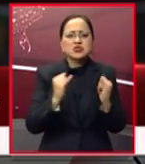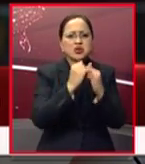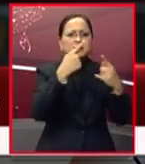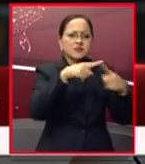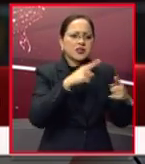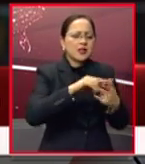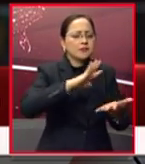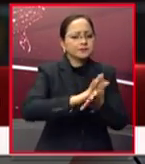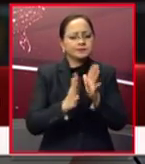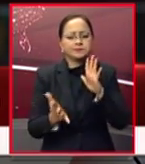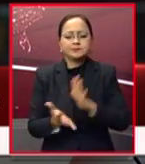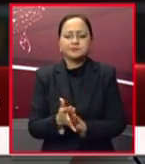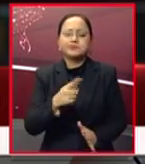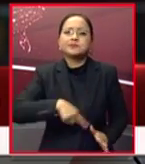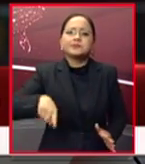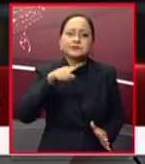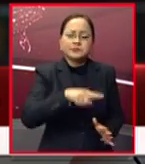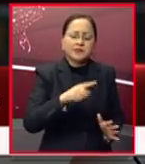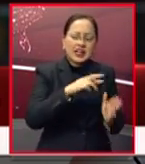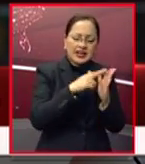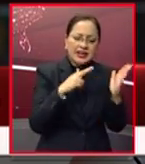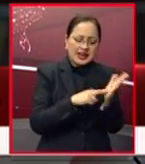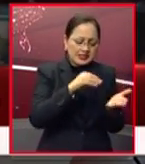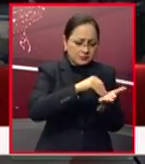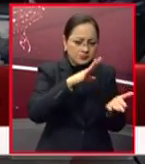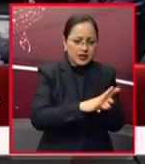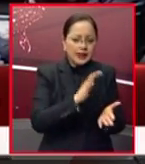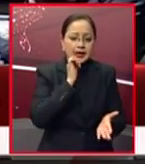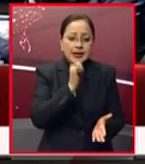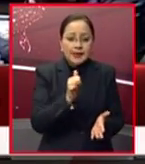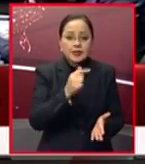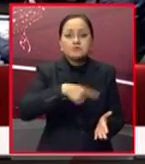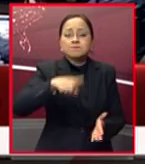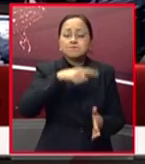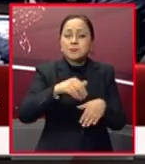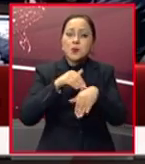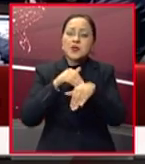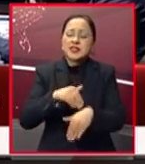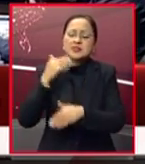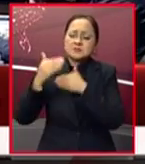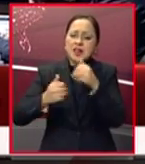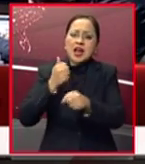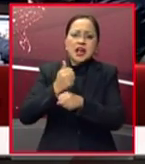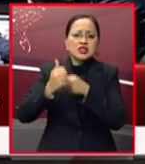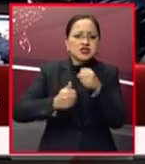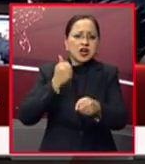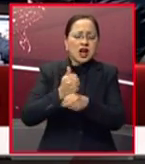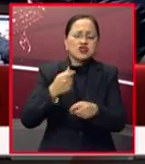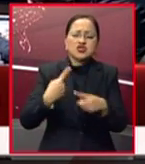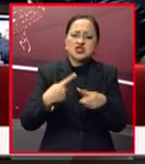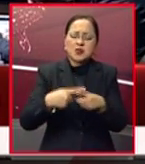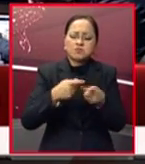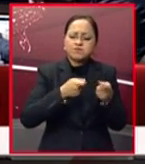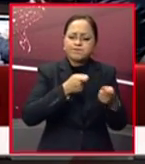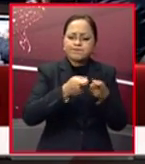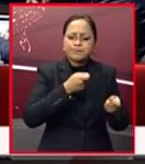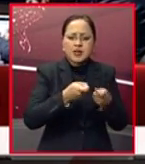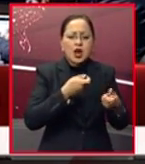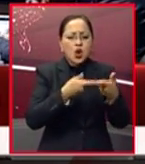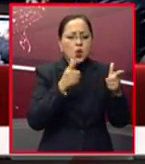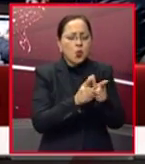de complicidad y de reglas no escritas perpetuadas a lo largo del tiempo por un régimen que ha